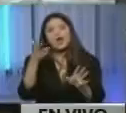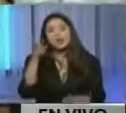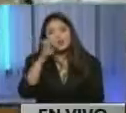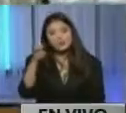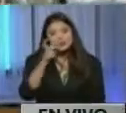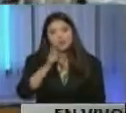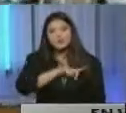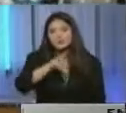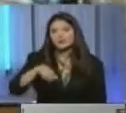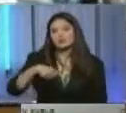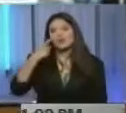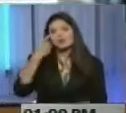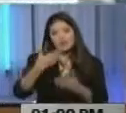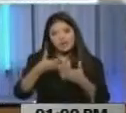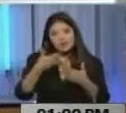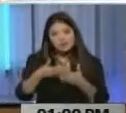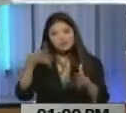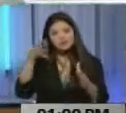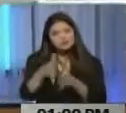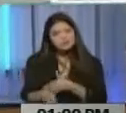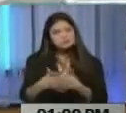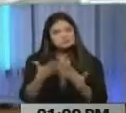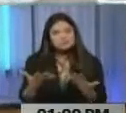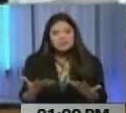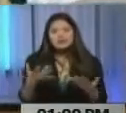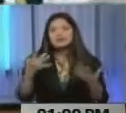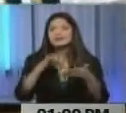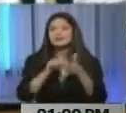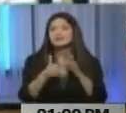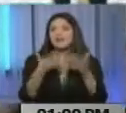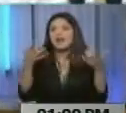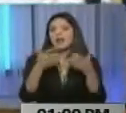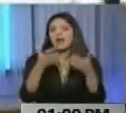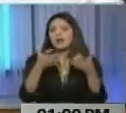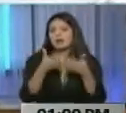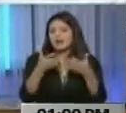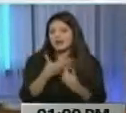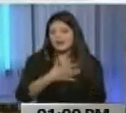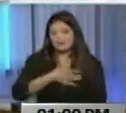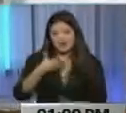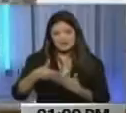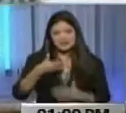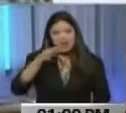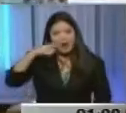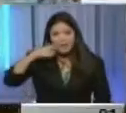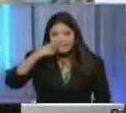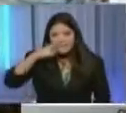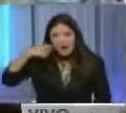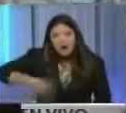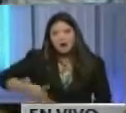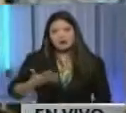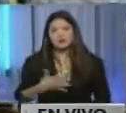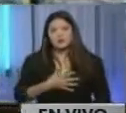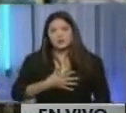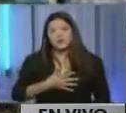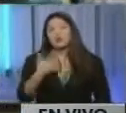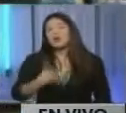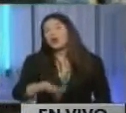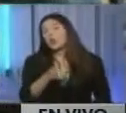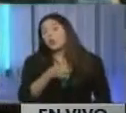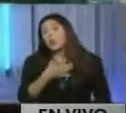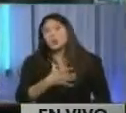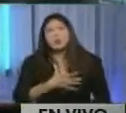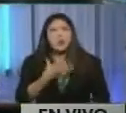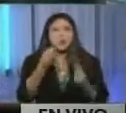fuimos testigos de lo que es vivir la guerra en primera persona. Y a pesar del dolor de tantas